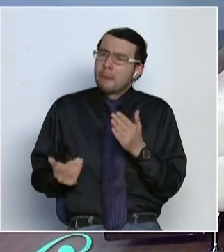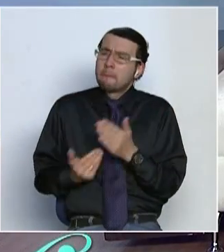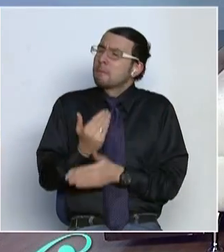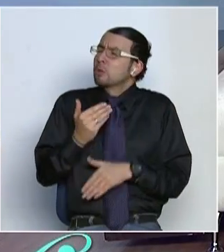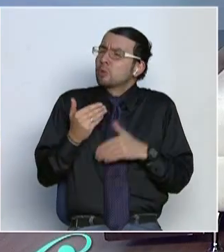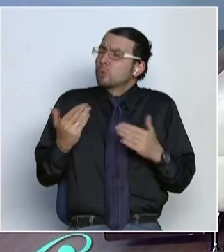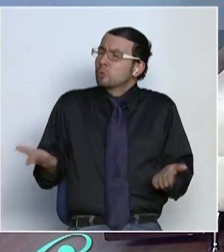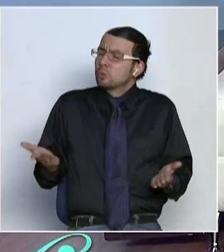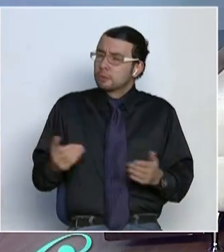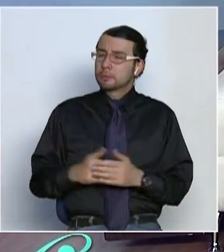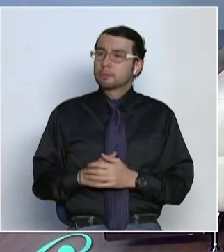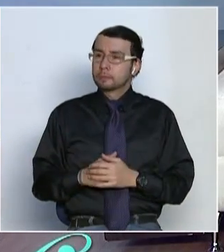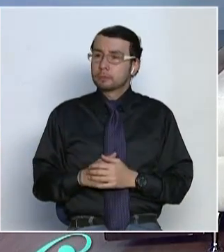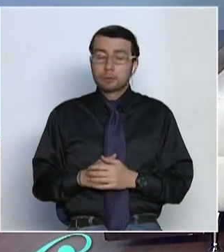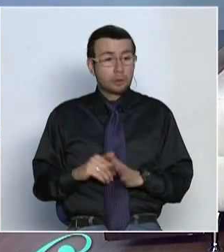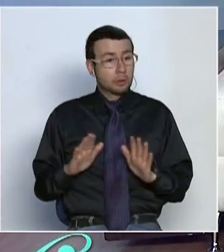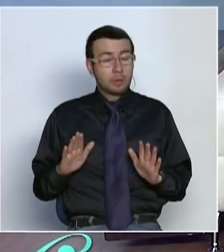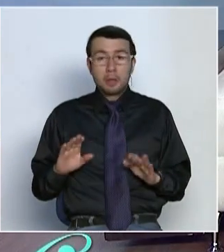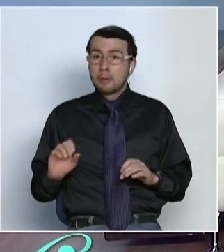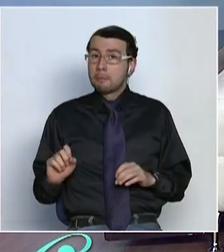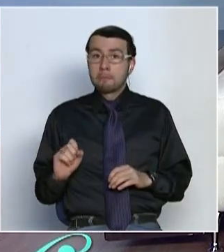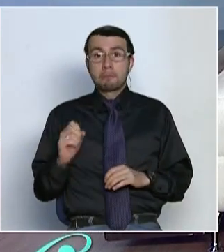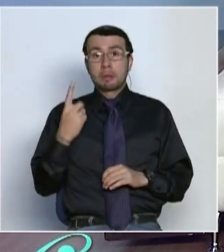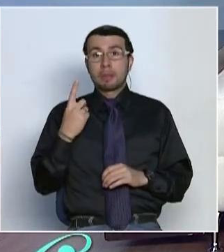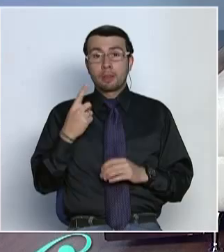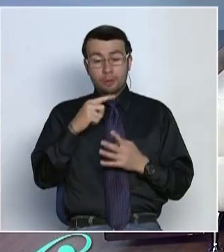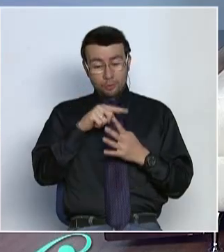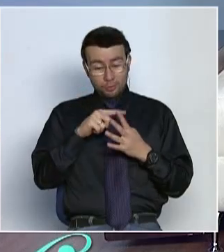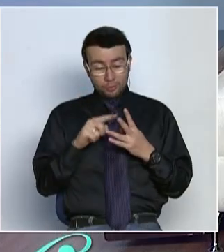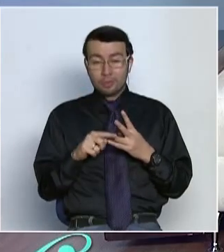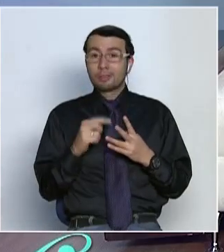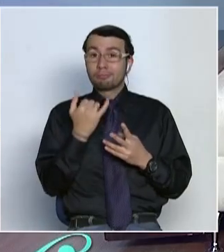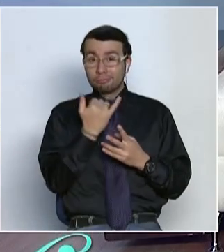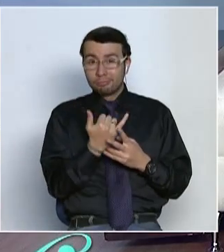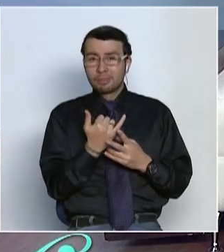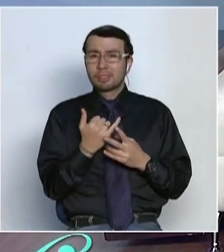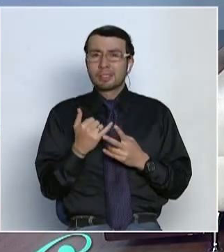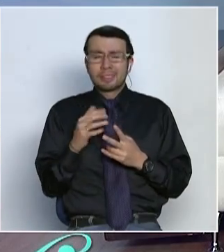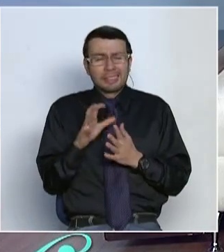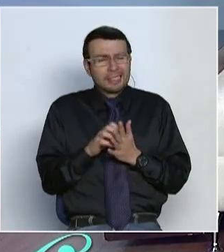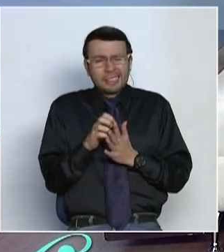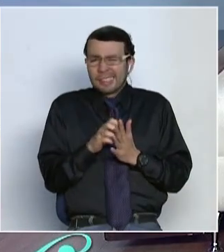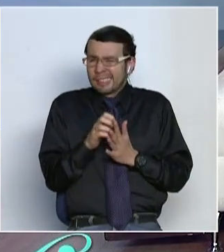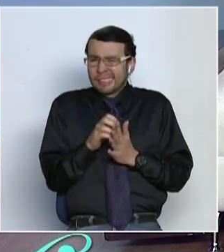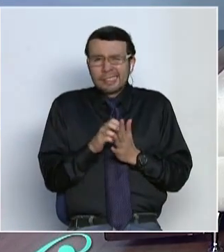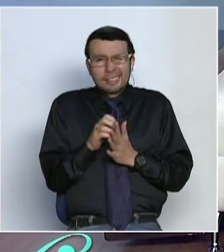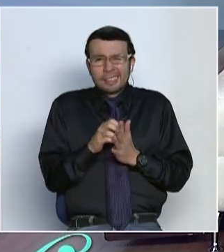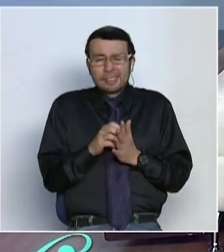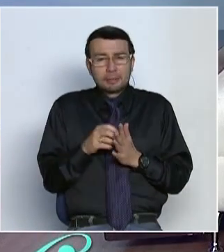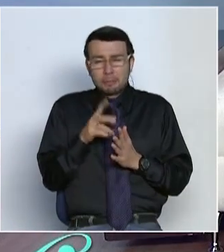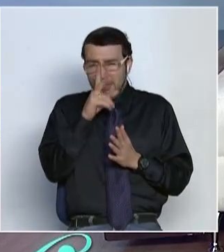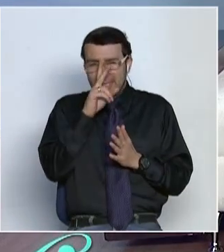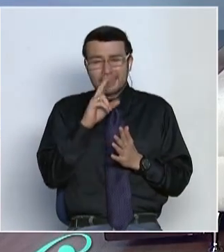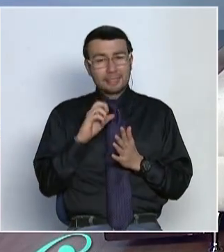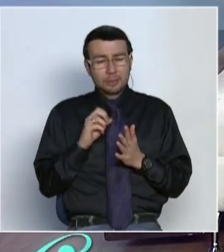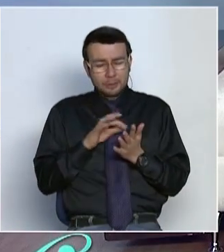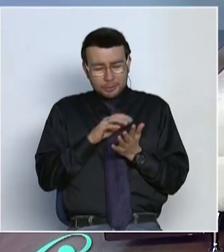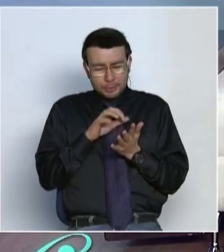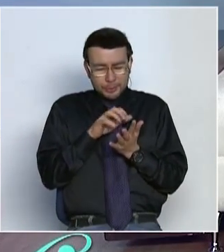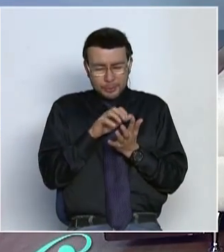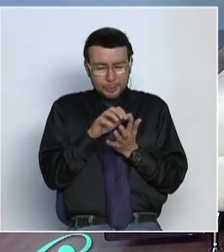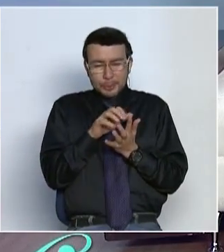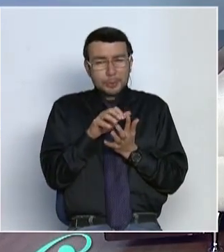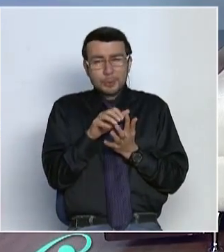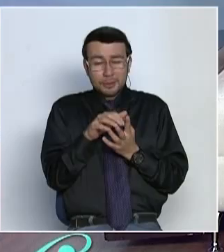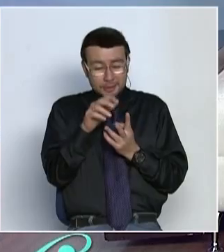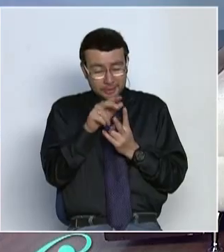Ah, no, me fue empezando primero en estos 2 dedos. ¿Como un hormigueo? Sí, sí, eso le da a uno como un hormigueo